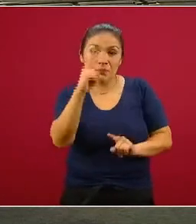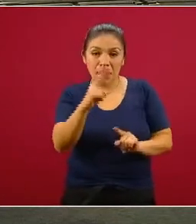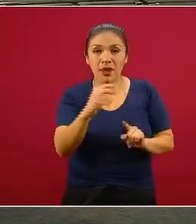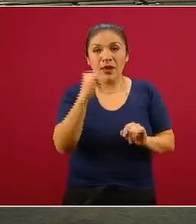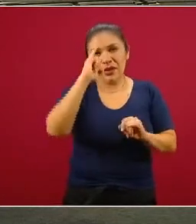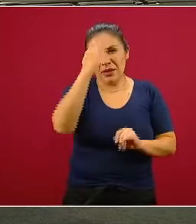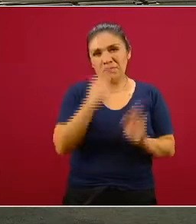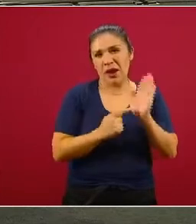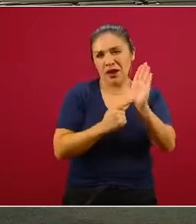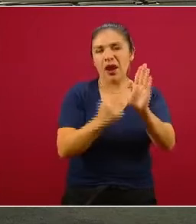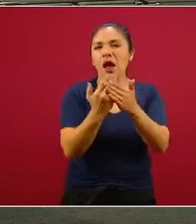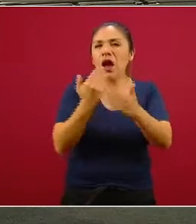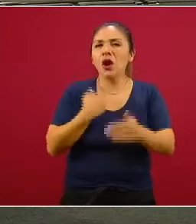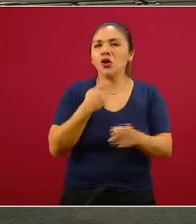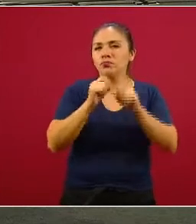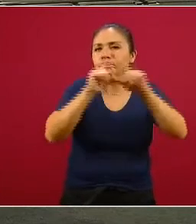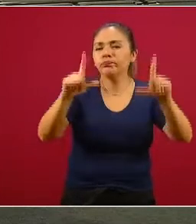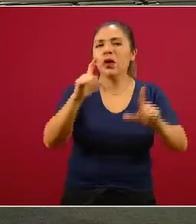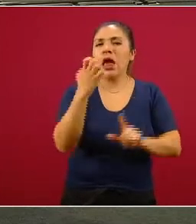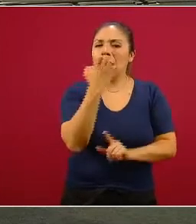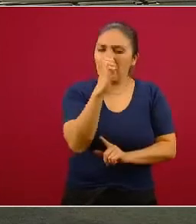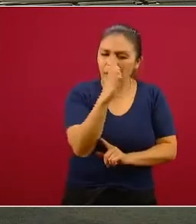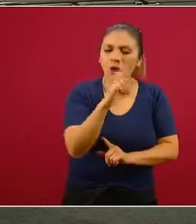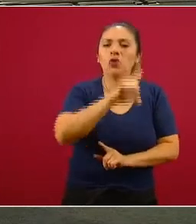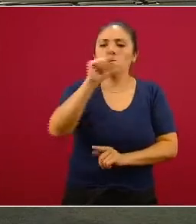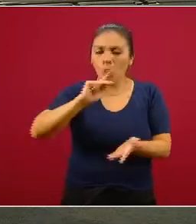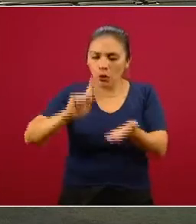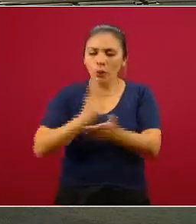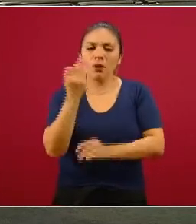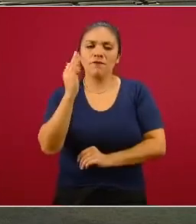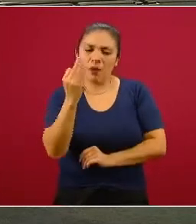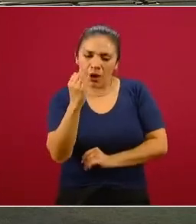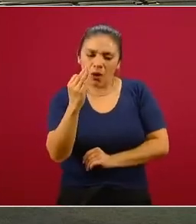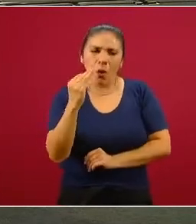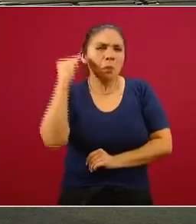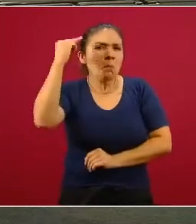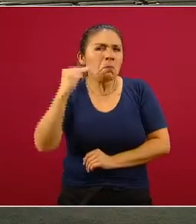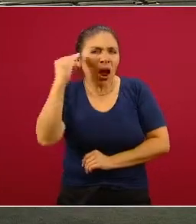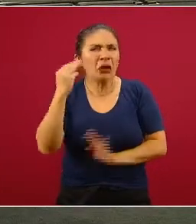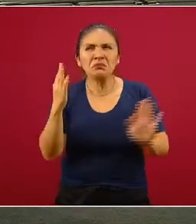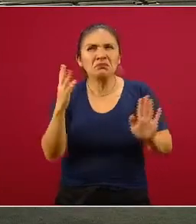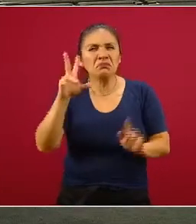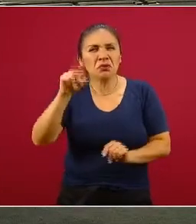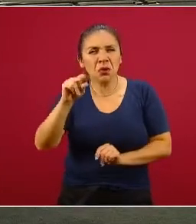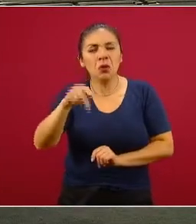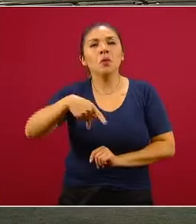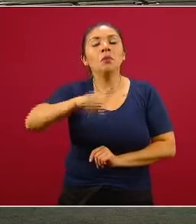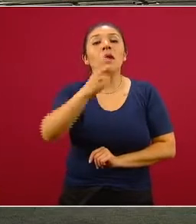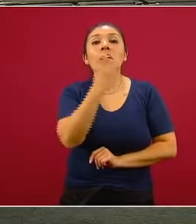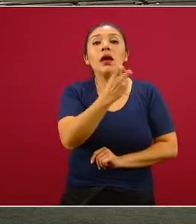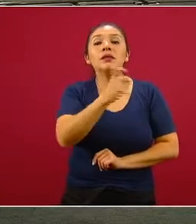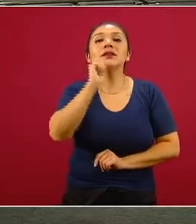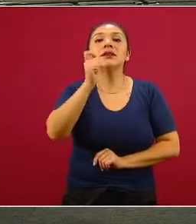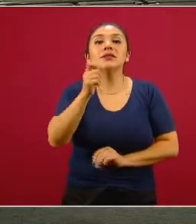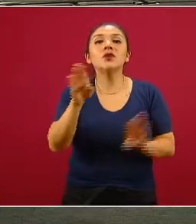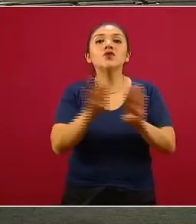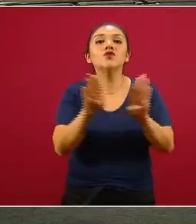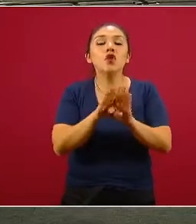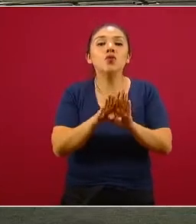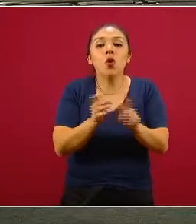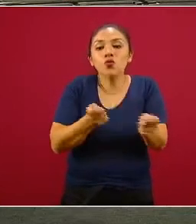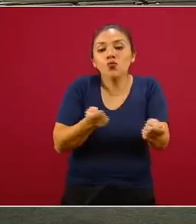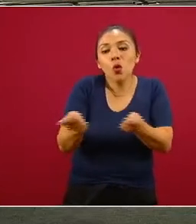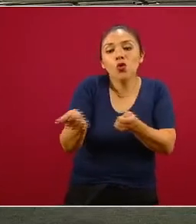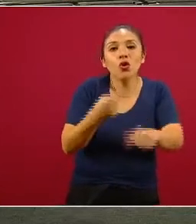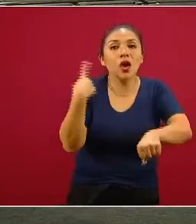presentamos en enero, la volvimos a presentar en febrero, creo que en marzo no, pero que es el fundamento teórico del control de una